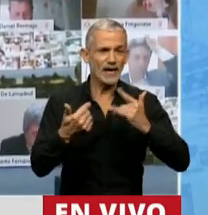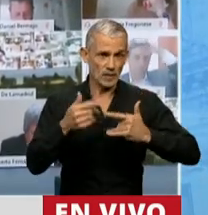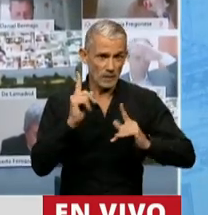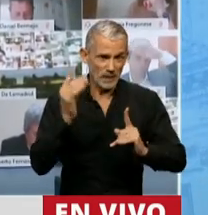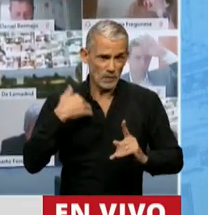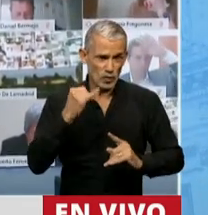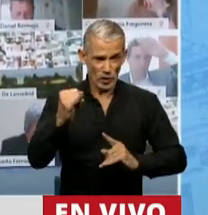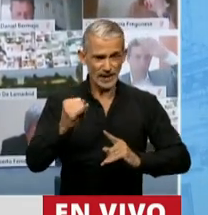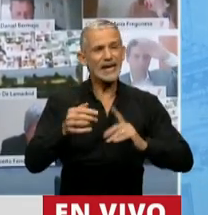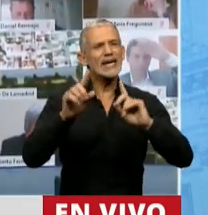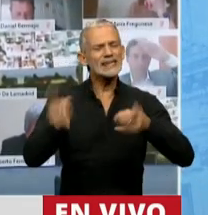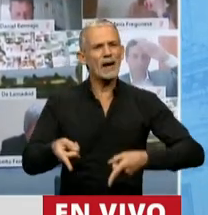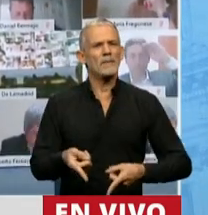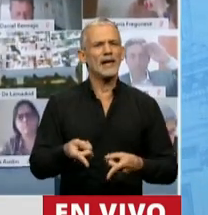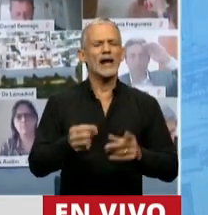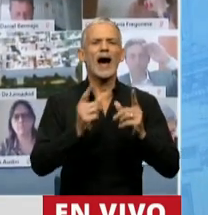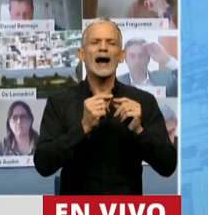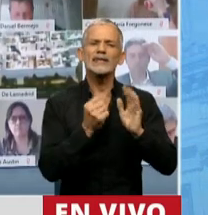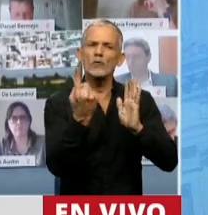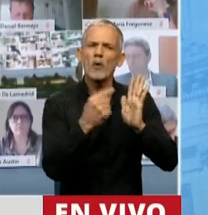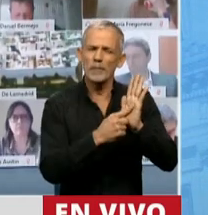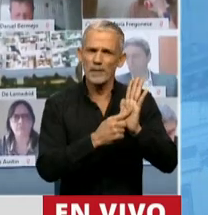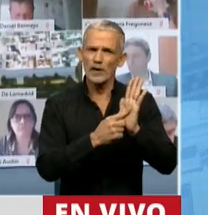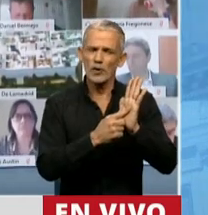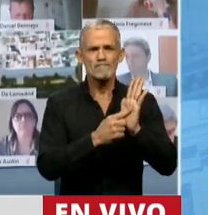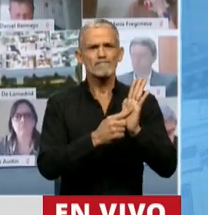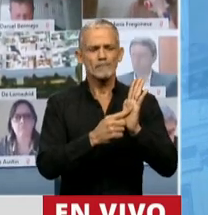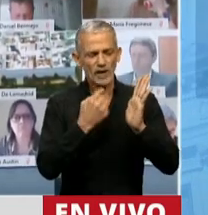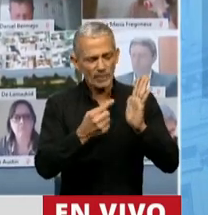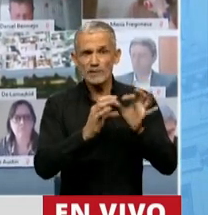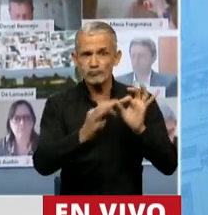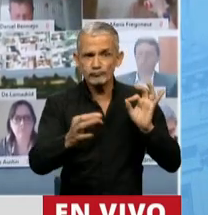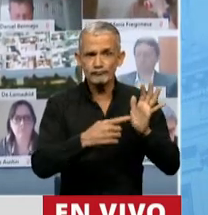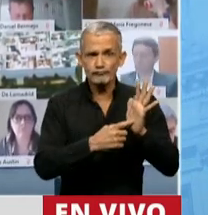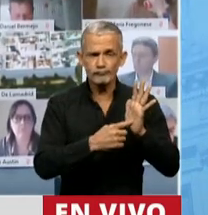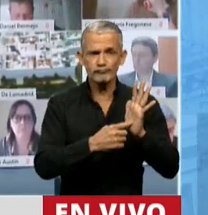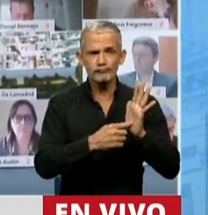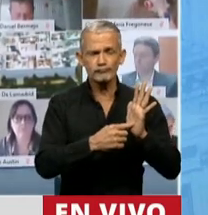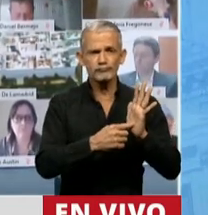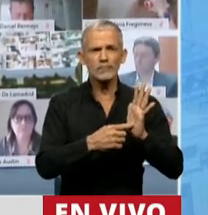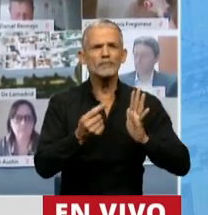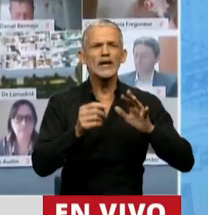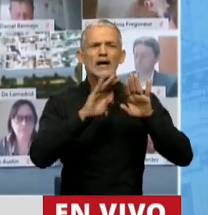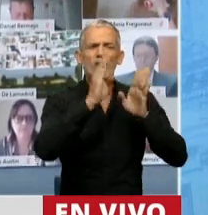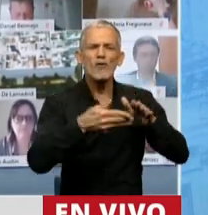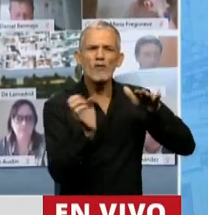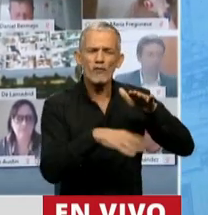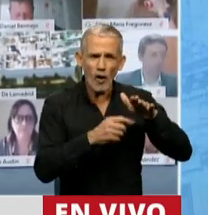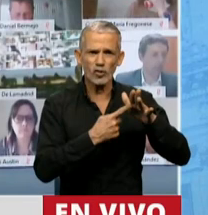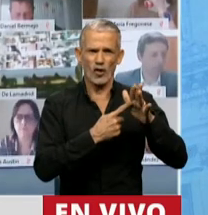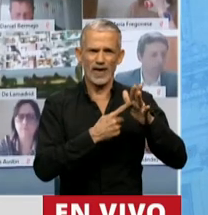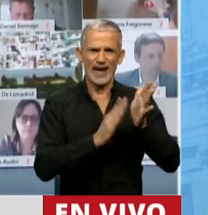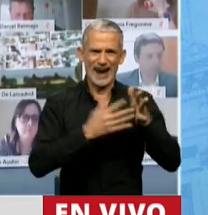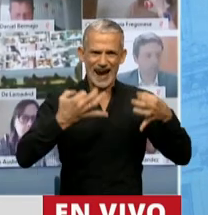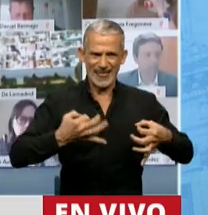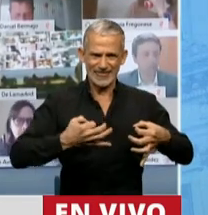decir y al mismo tiempo, desde su artículo primero, plantea que el Fondo de Garantía de